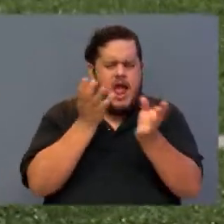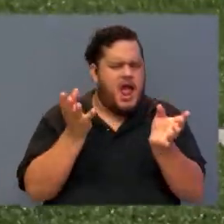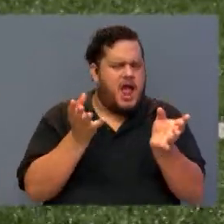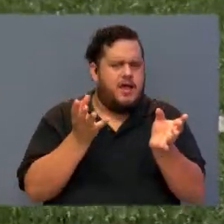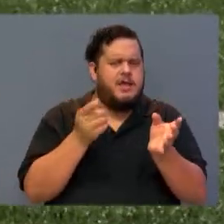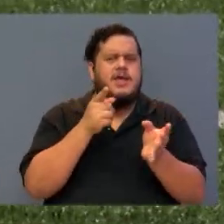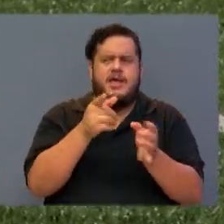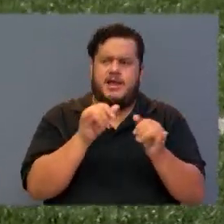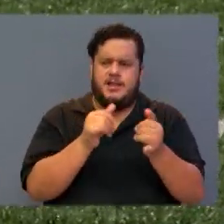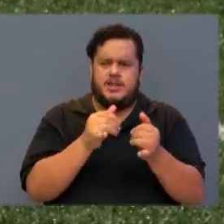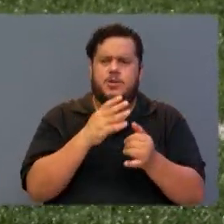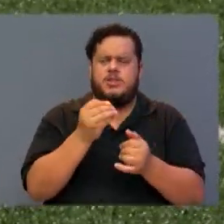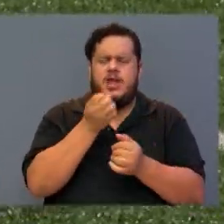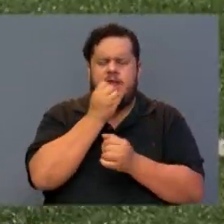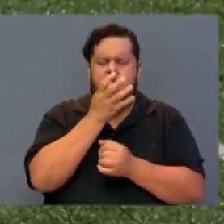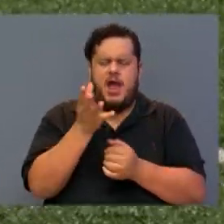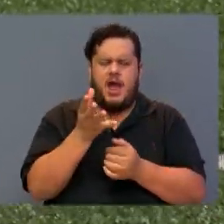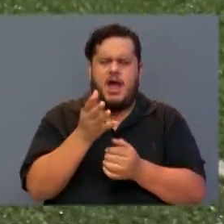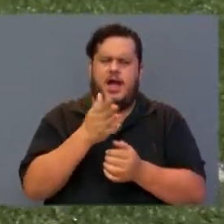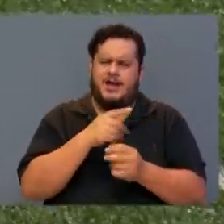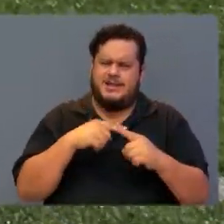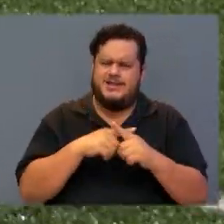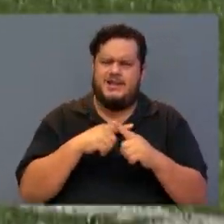sea, le está jugando y pega un grito.